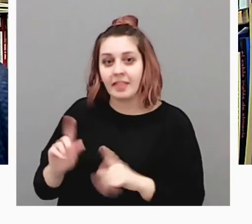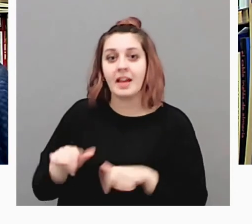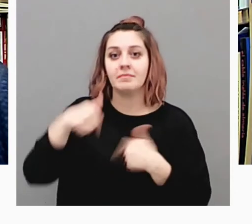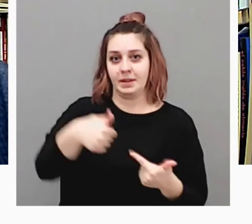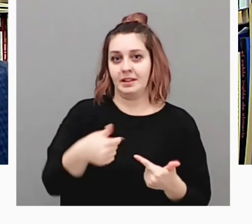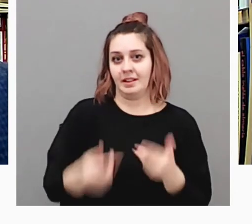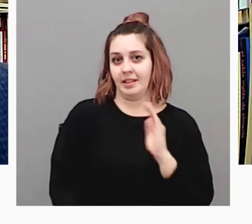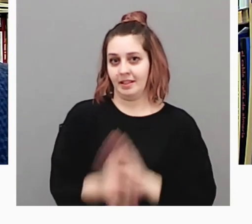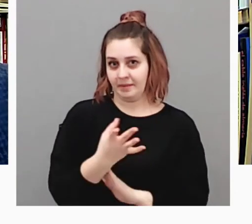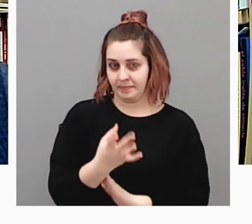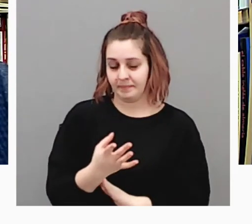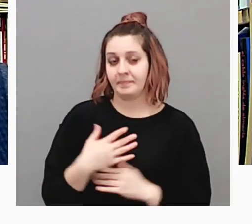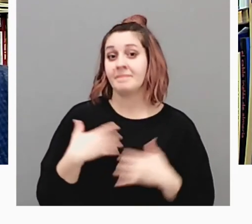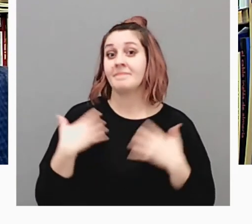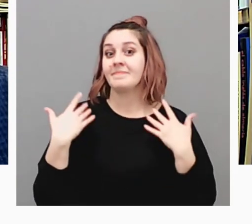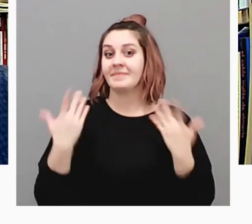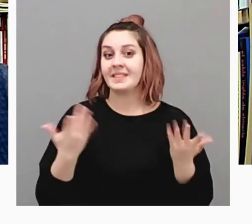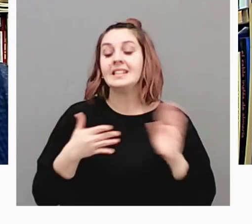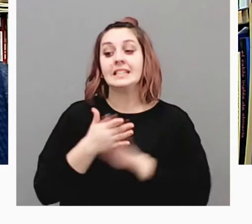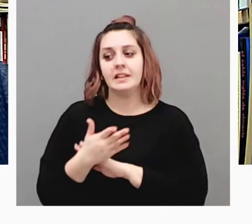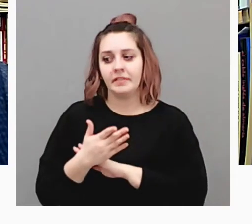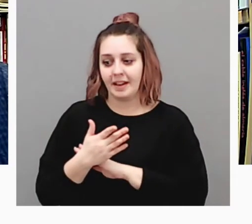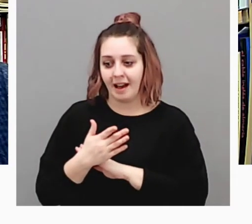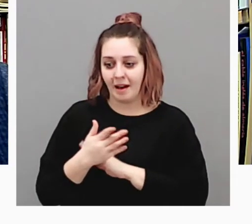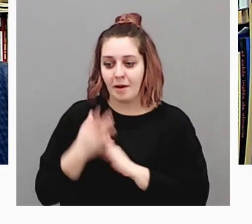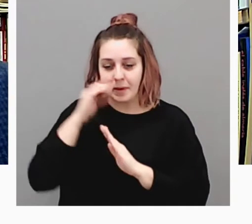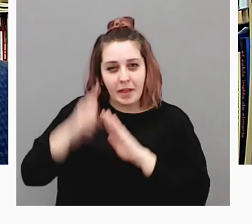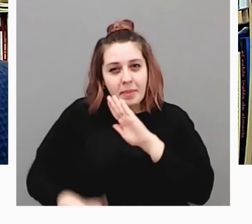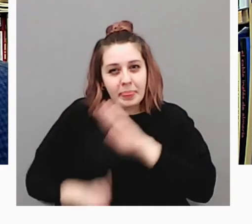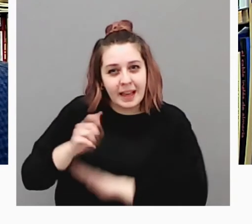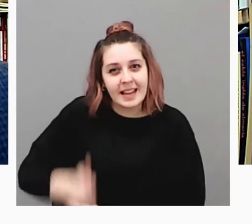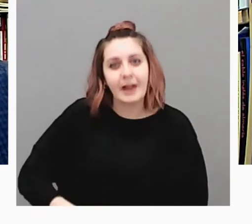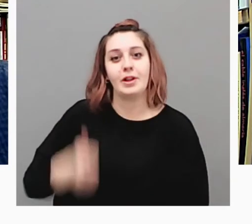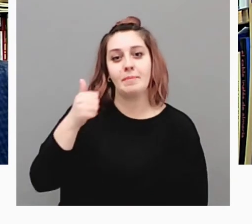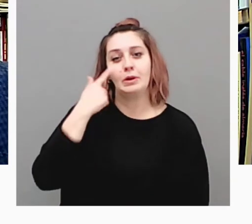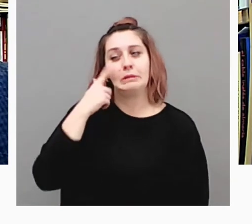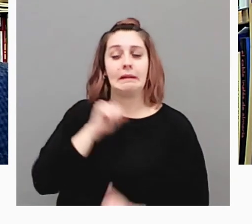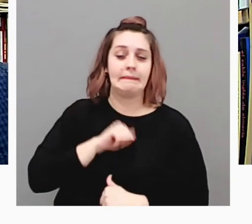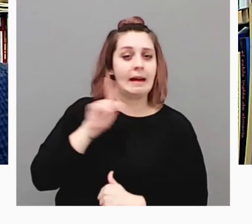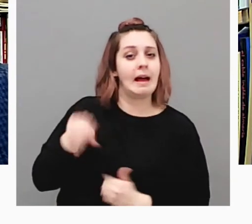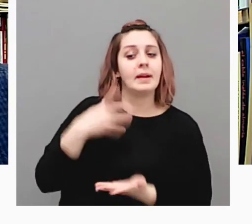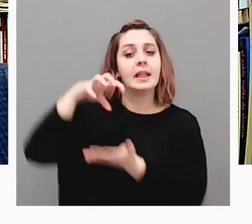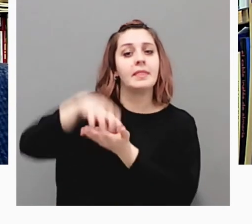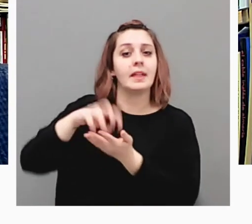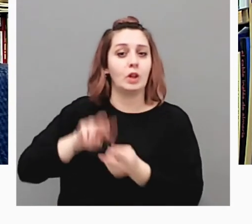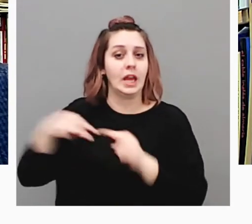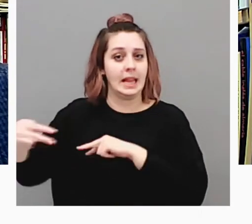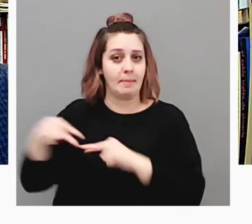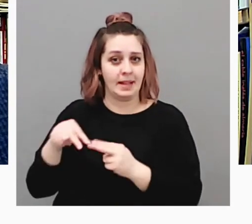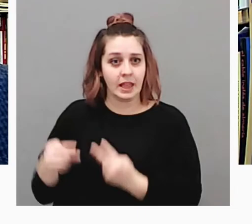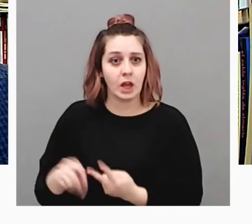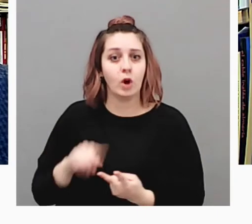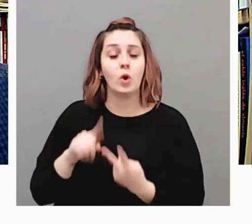todavía admite un mayor desarrollo. Estamos esperando que se le cree un centro de interpretación, un museo